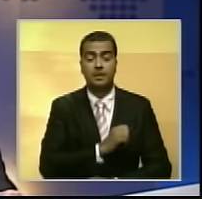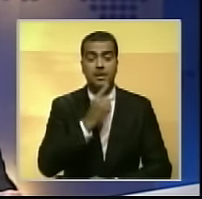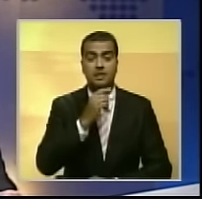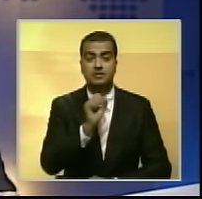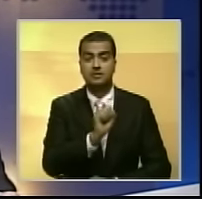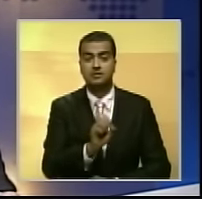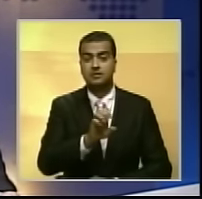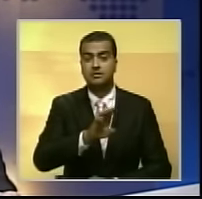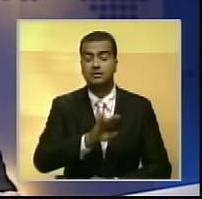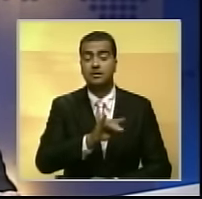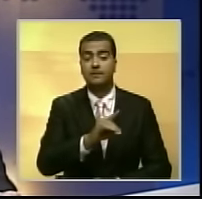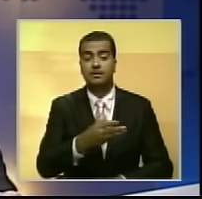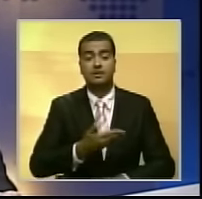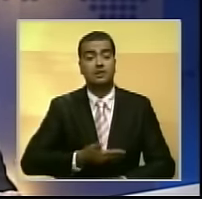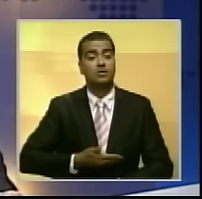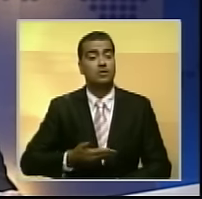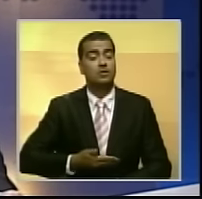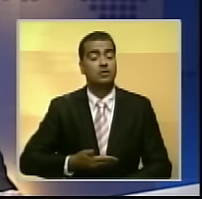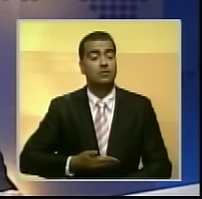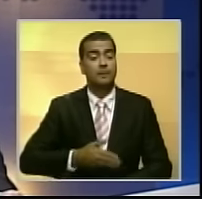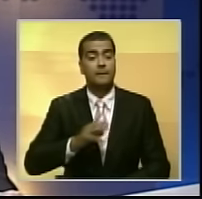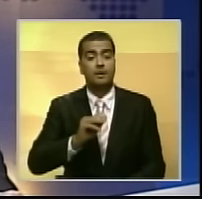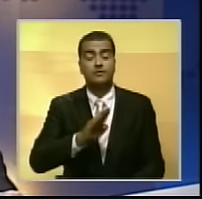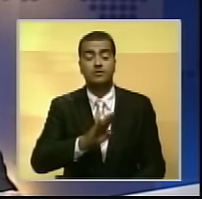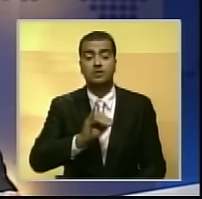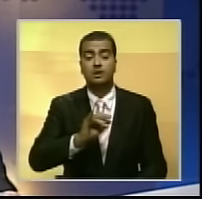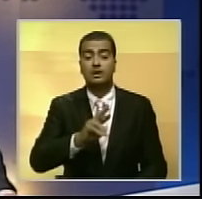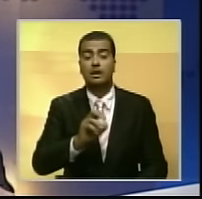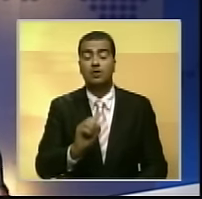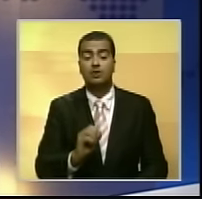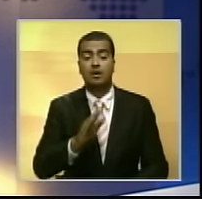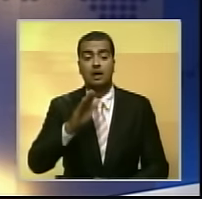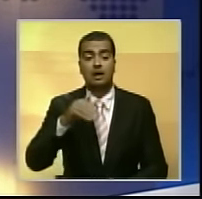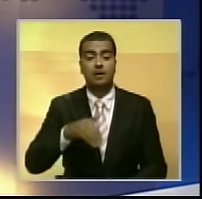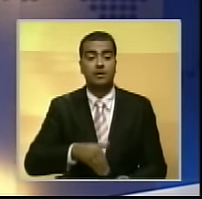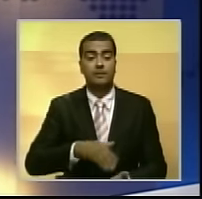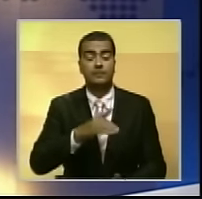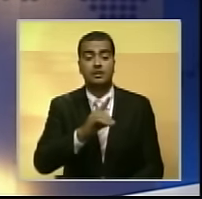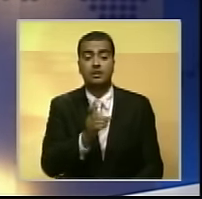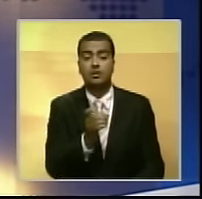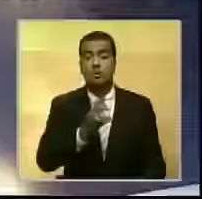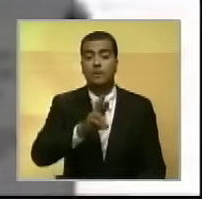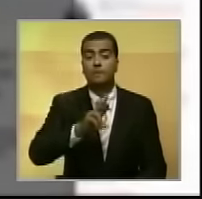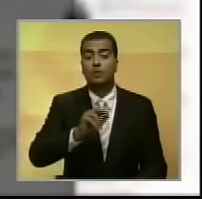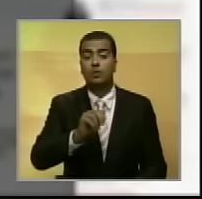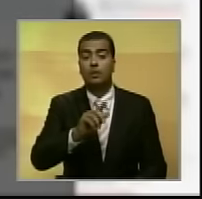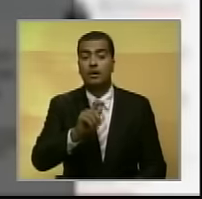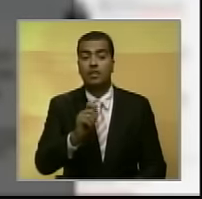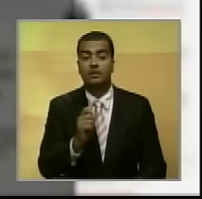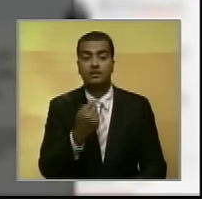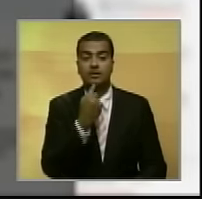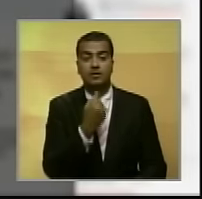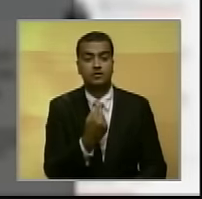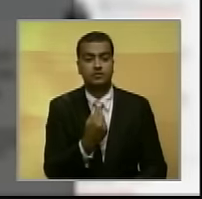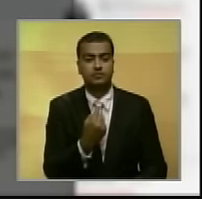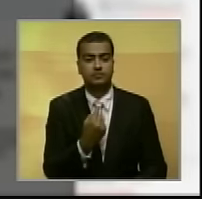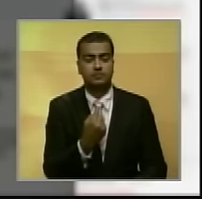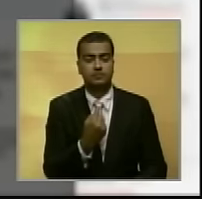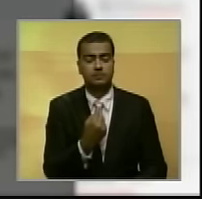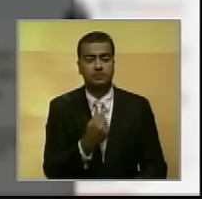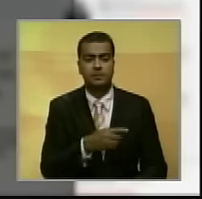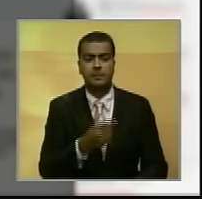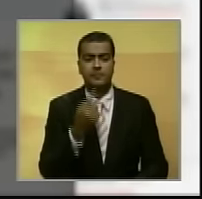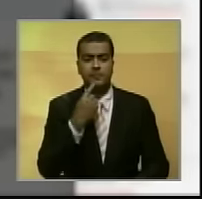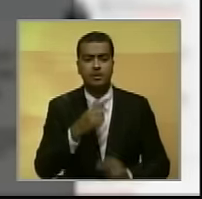Nacional detuvieron al alcalde del municipio Mario Briceño Iragorri del estado Aragua, Delson Guárate. El burgomaestre denunció a través de su cuenta en la